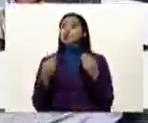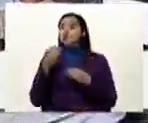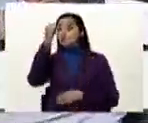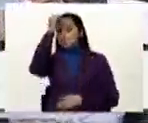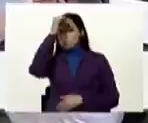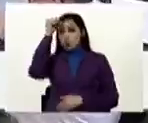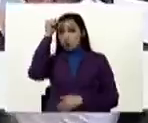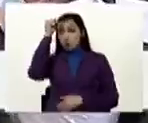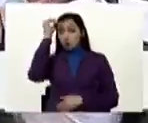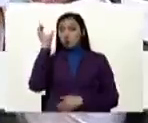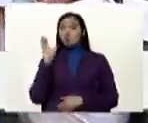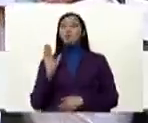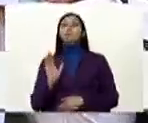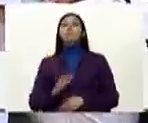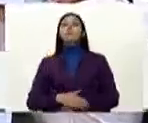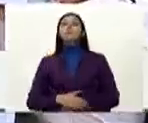pausa